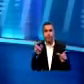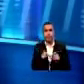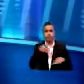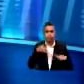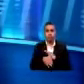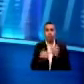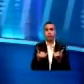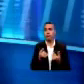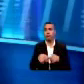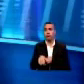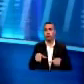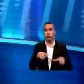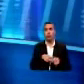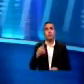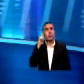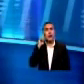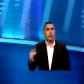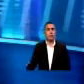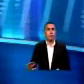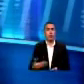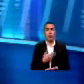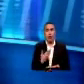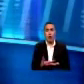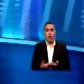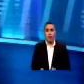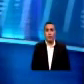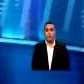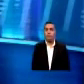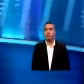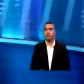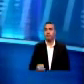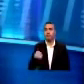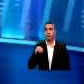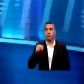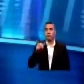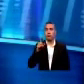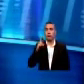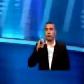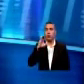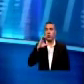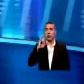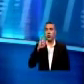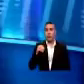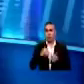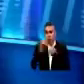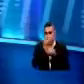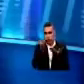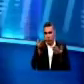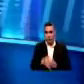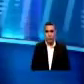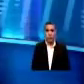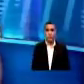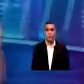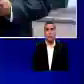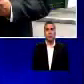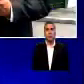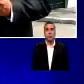esta hora dicha unidad para recabar mayor información. Mauricio Ceballos con el siguiente informe.